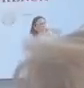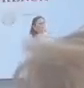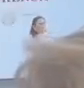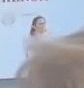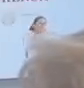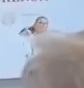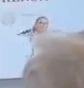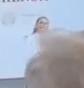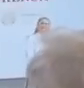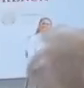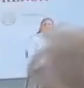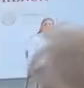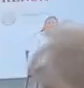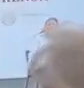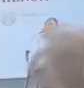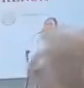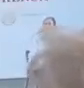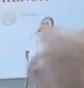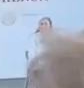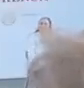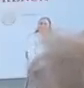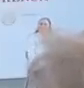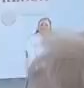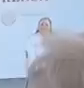temas. Vamos a